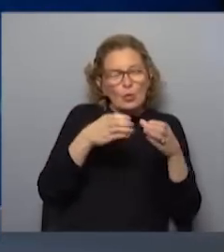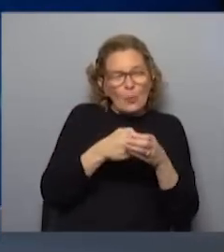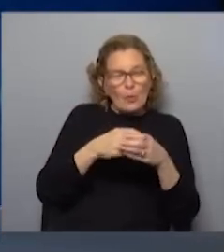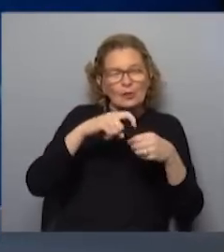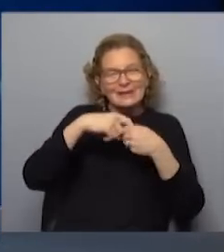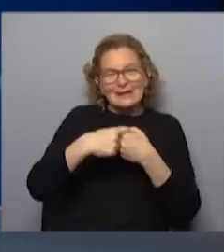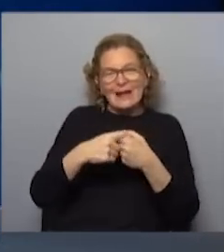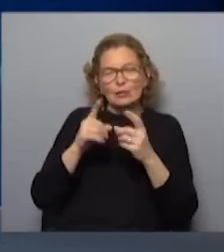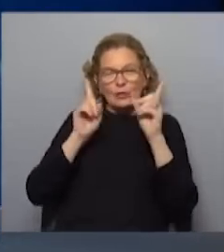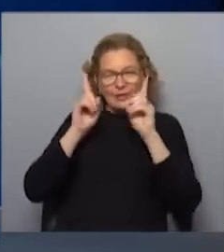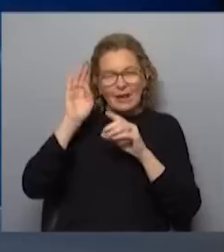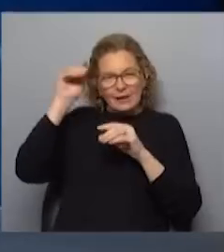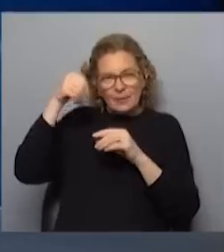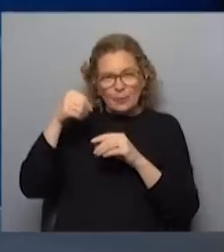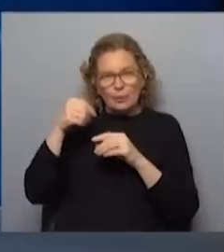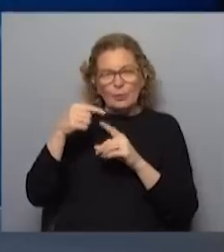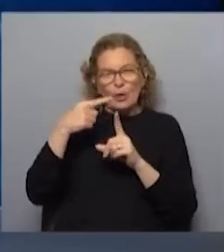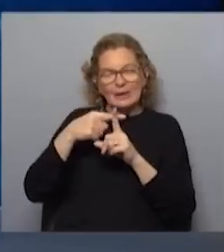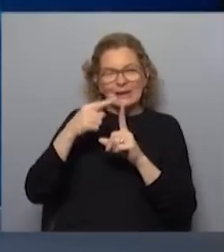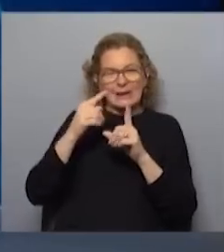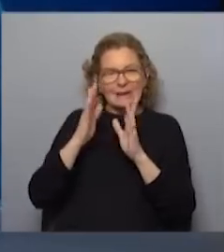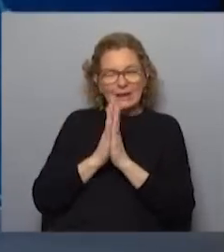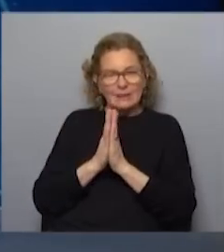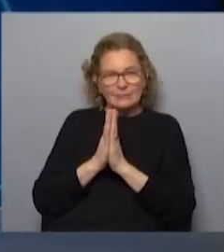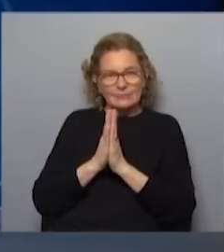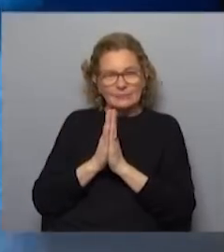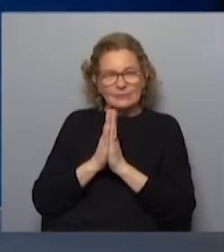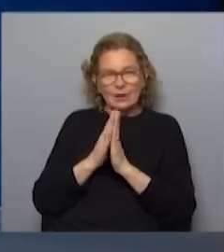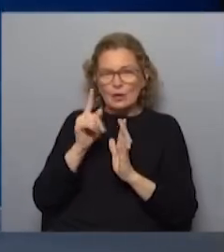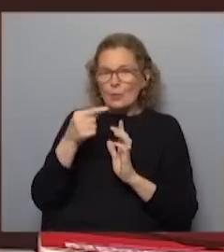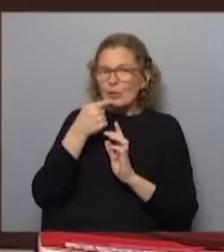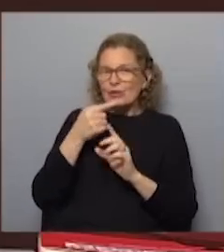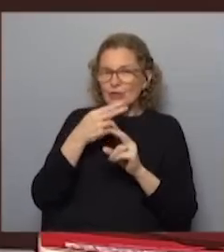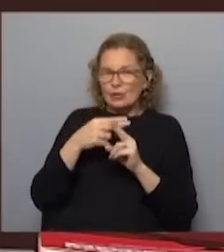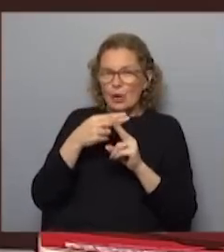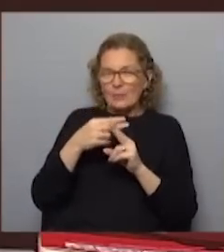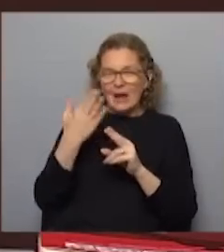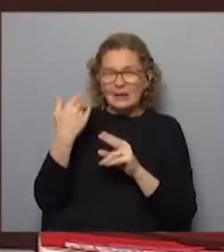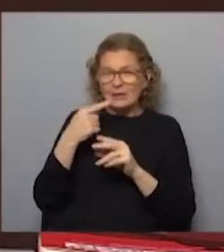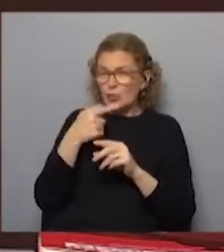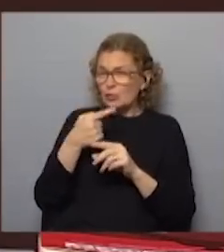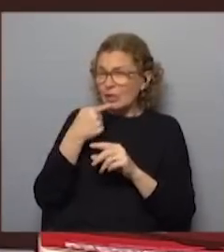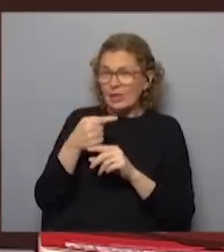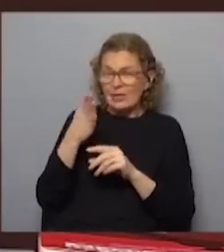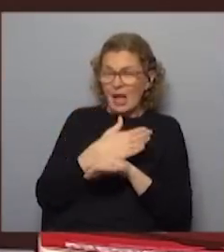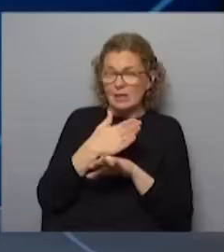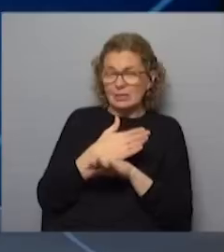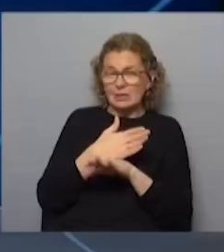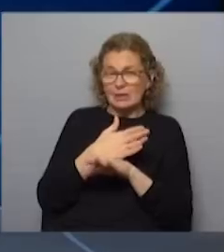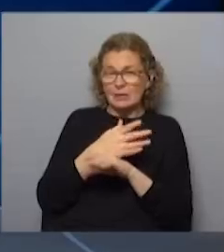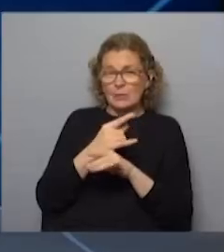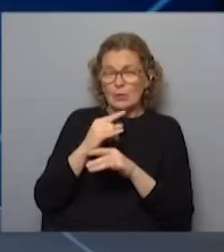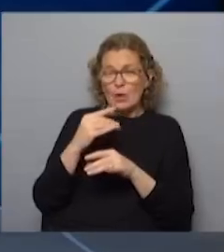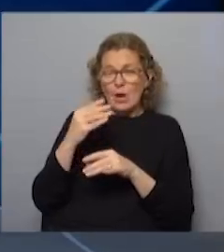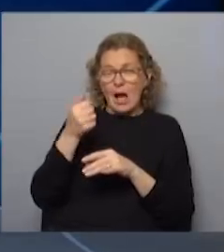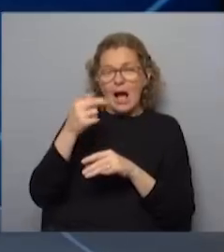Universidad de la República iglesia que no la hemos nombrado o no se nombra habitualmente legisladores